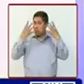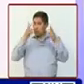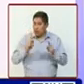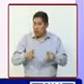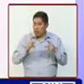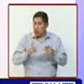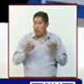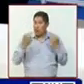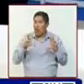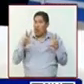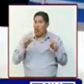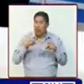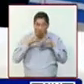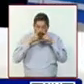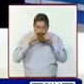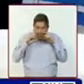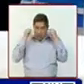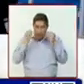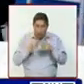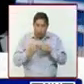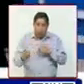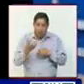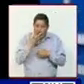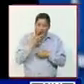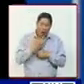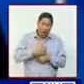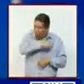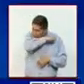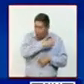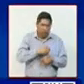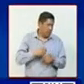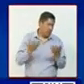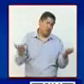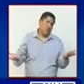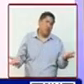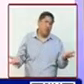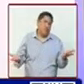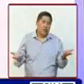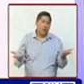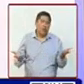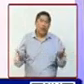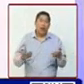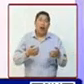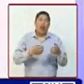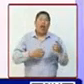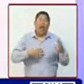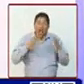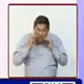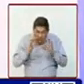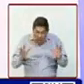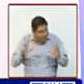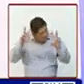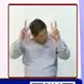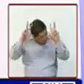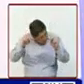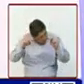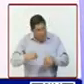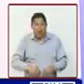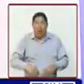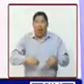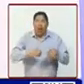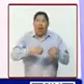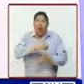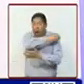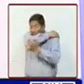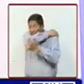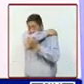de bioseguridad. Sí. Te tosen a la cara, te estornudan. No hagan eso, por favor. Oculten, tapen con su saco,